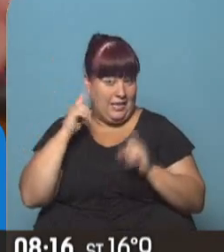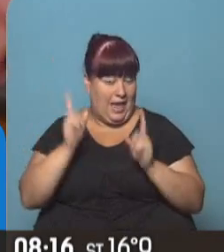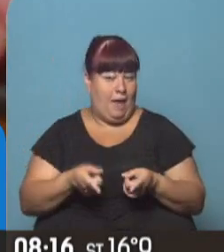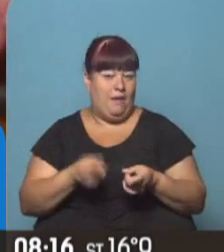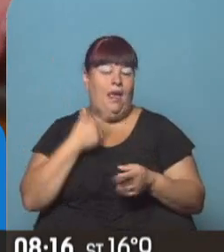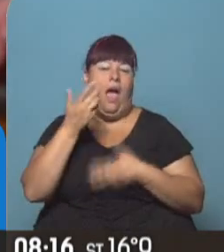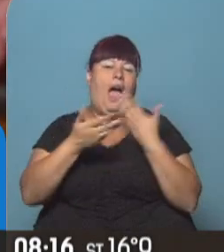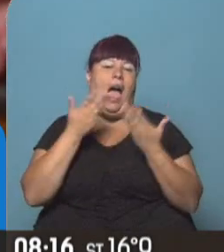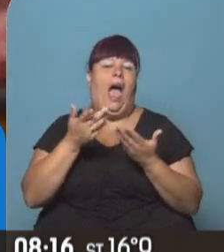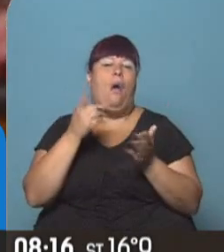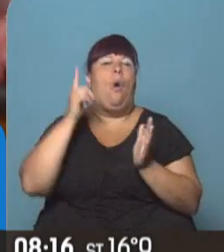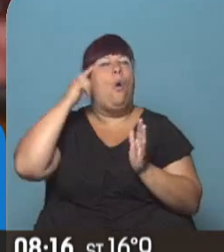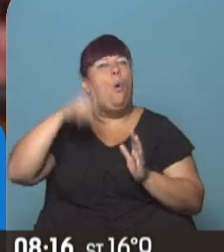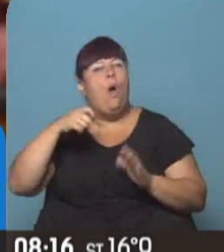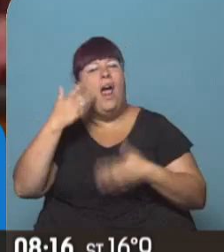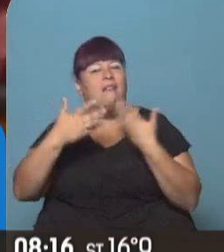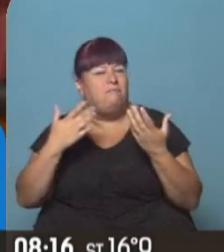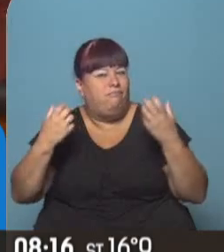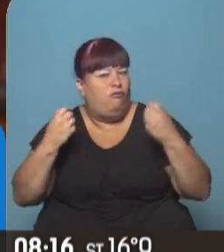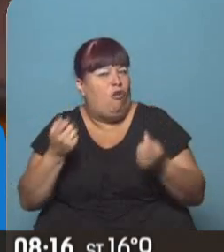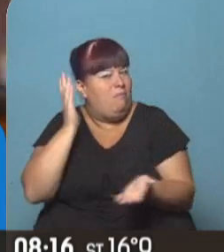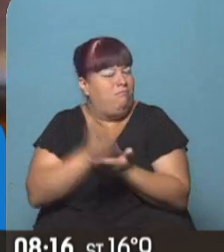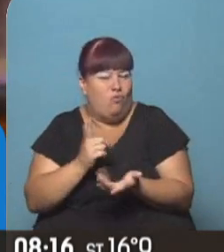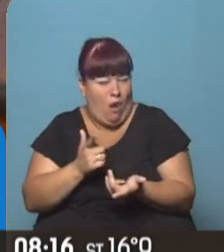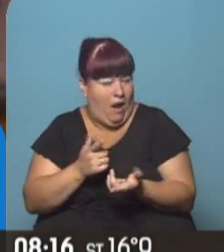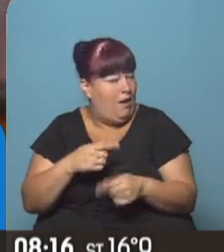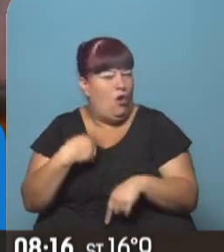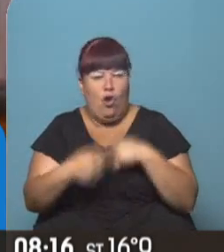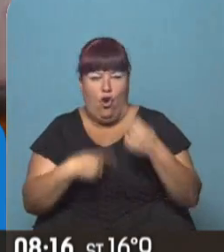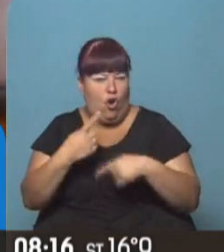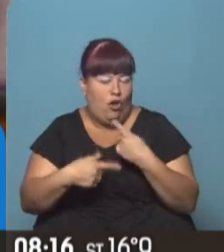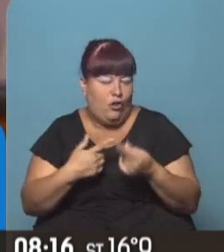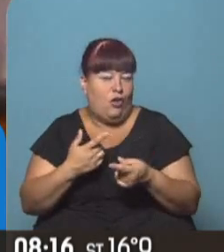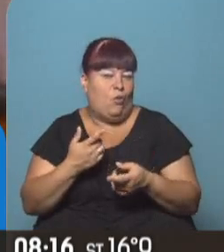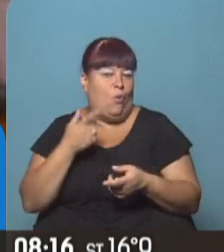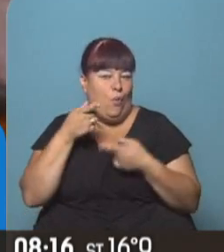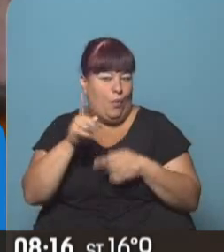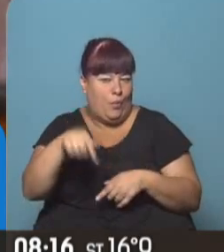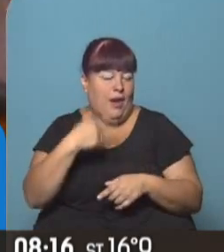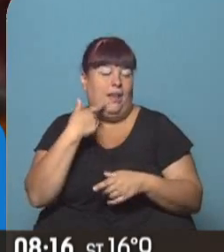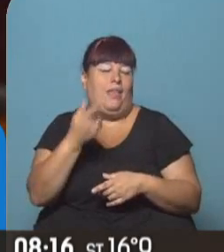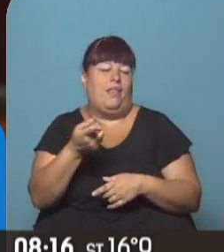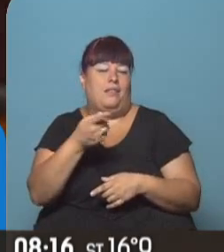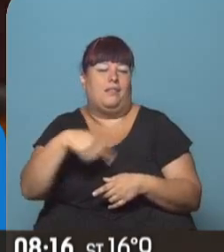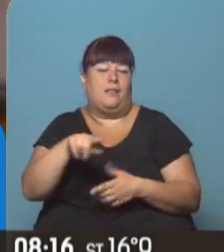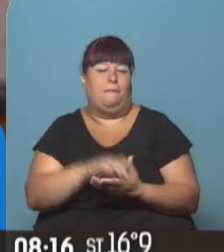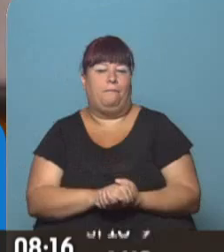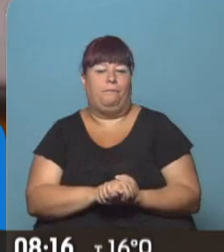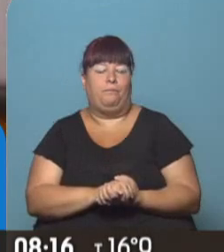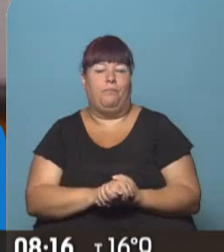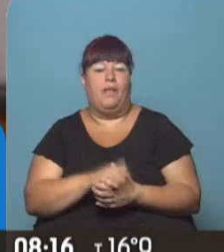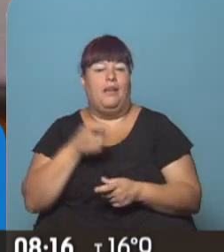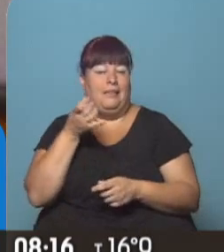los argumentos jurídicos para la condena van a seguir alimentando este argumento de